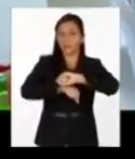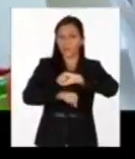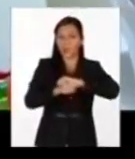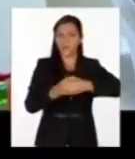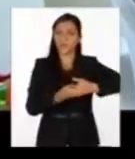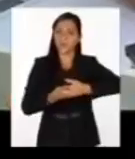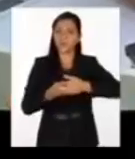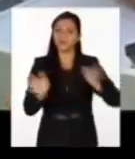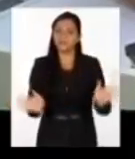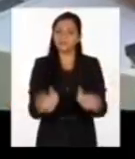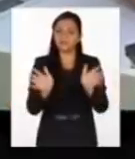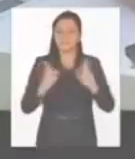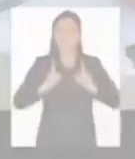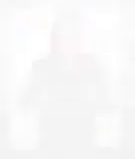partos y promoción de la salud